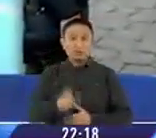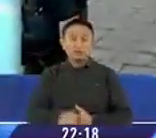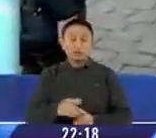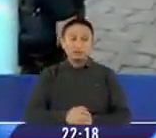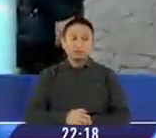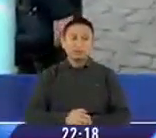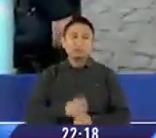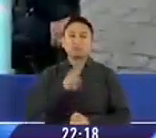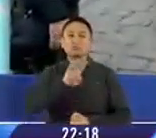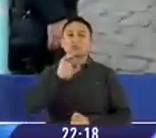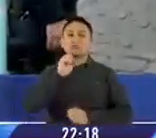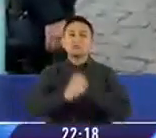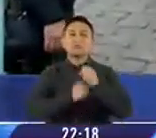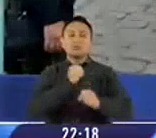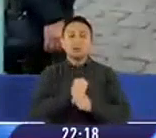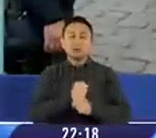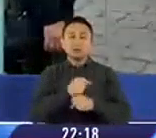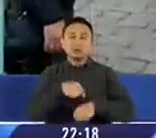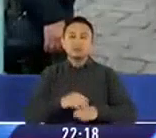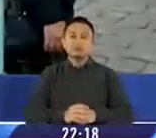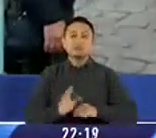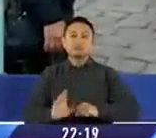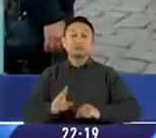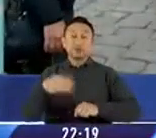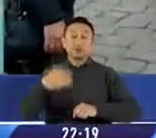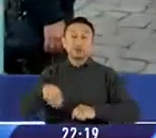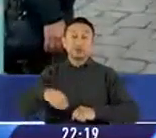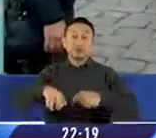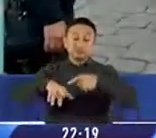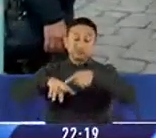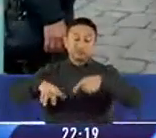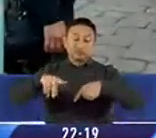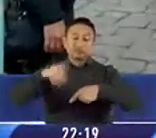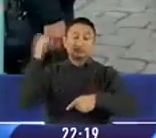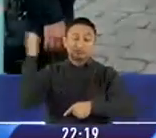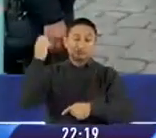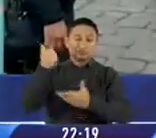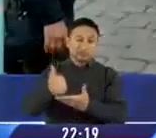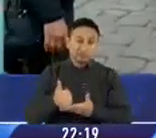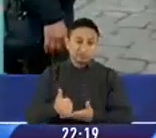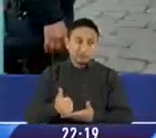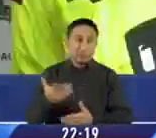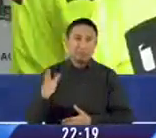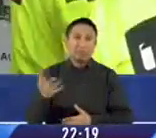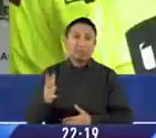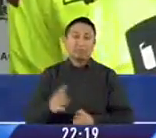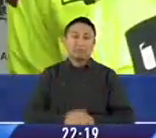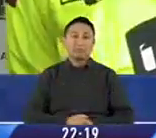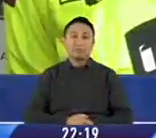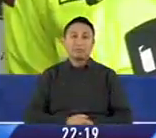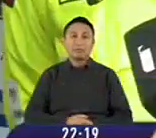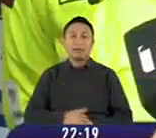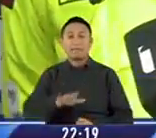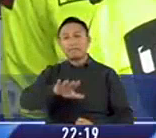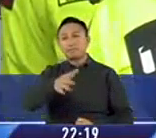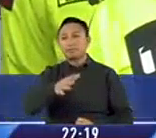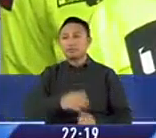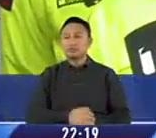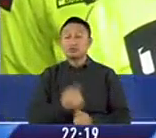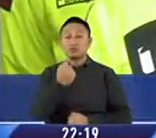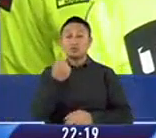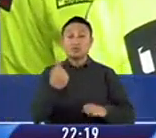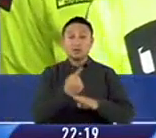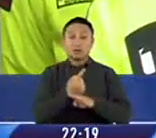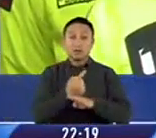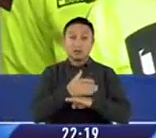más o menos 40 años de edad con un corte profundo y pidió una ambulancia que nunca llegó. Aproximadamente una hora